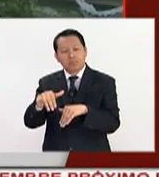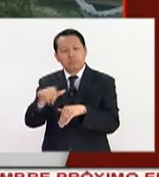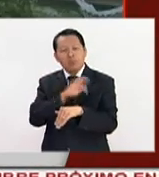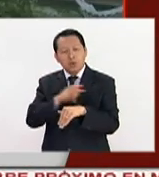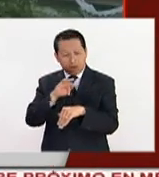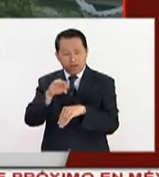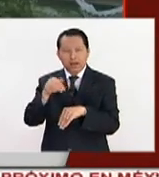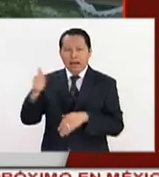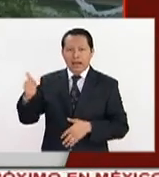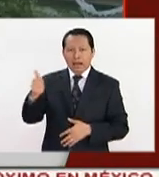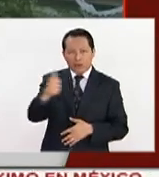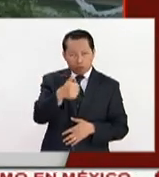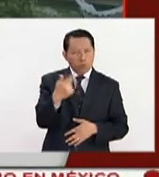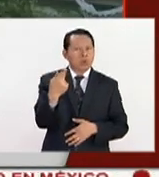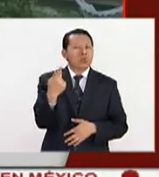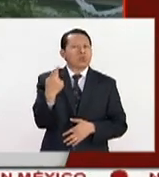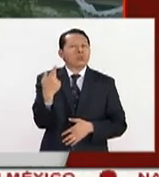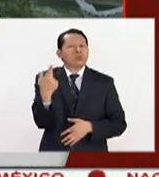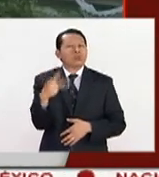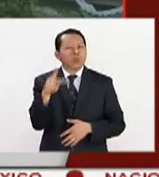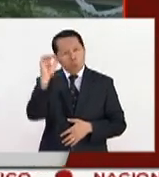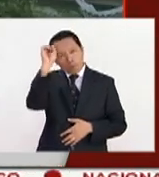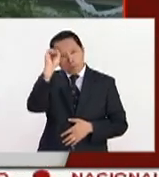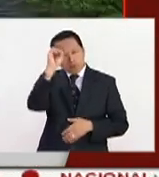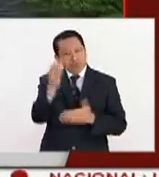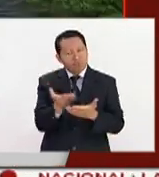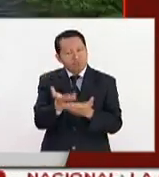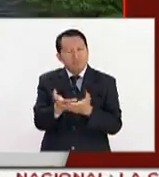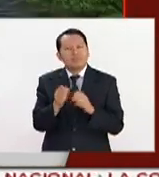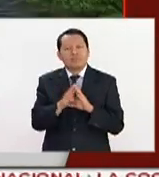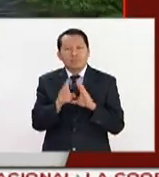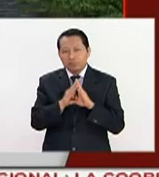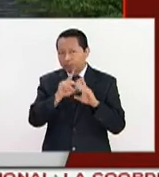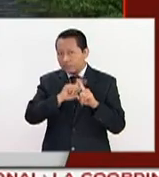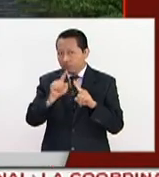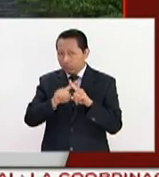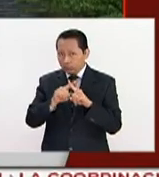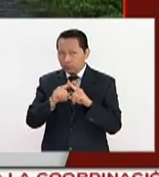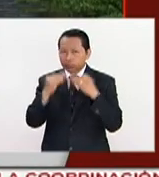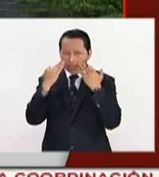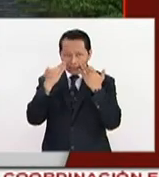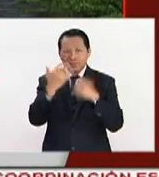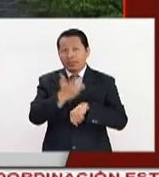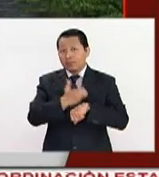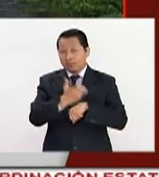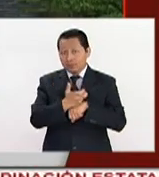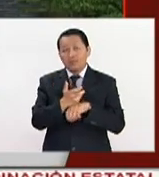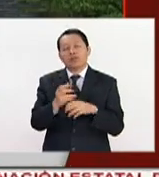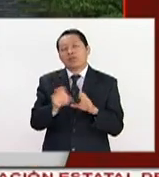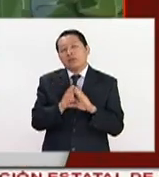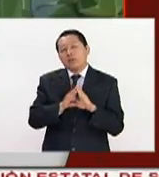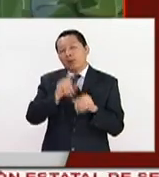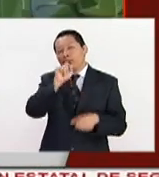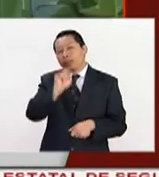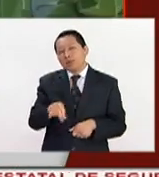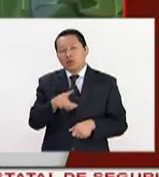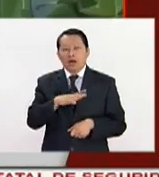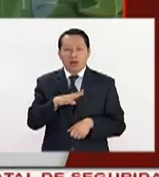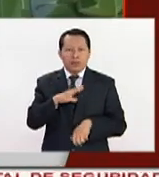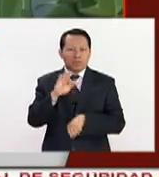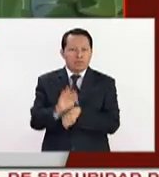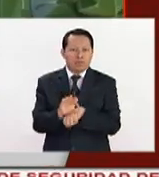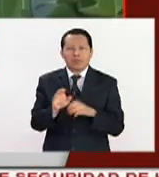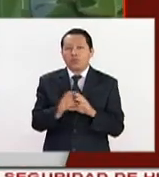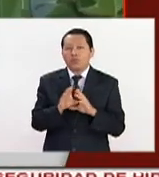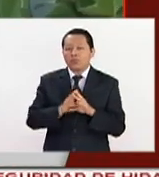dar sus posturas en torno a estos temas tan delicados, y vemos cómo pues Estados Unidos, en el papel que está jugando en favor de